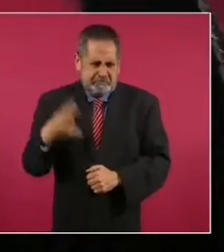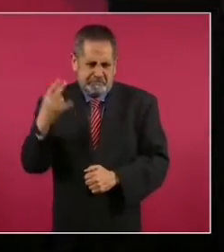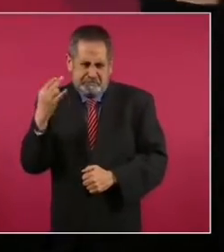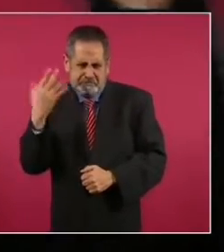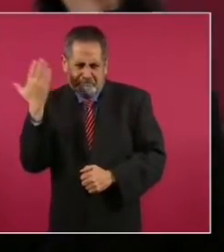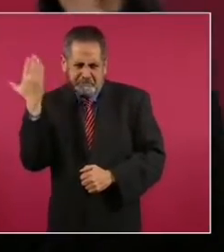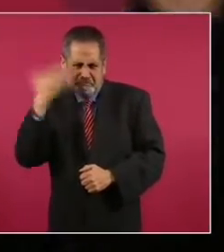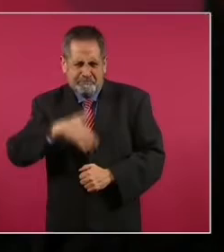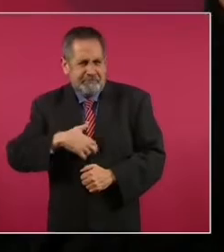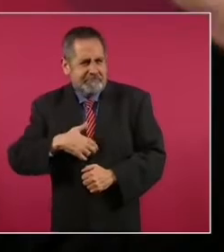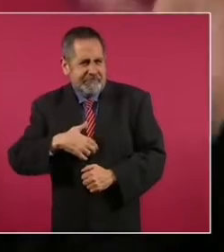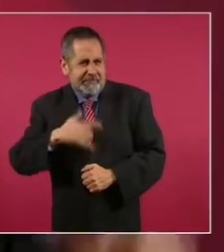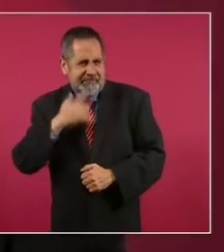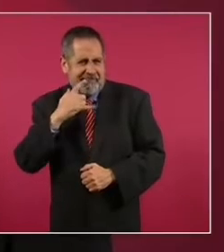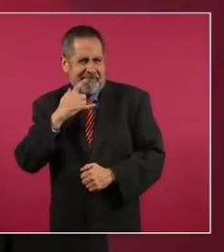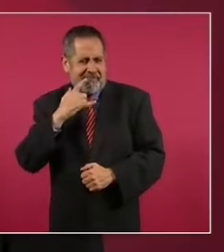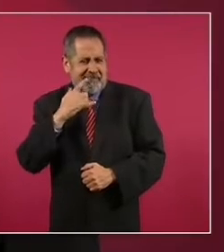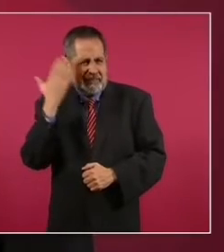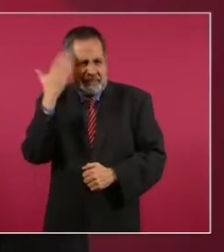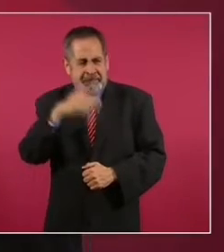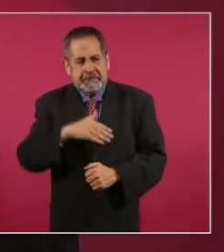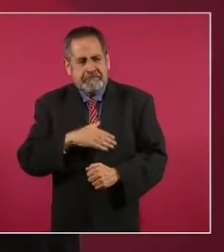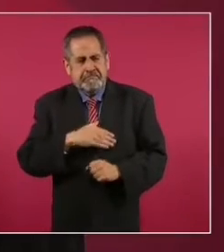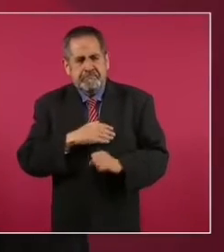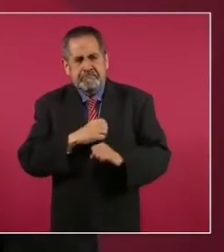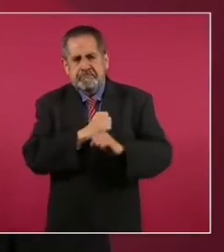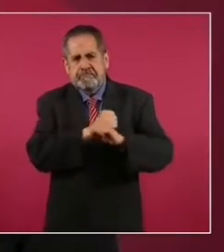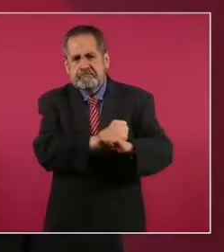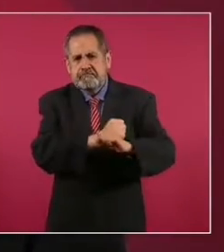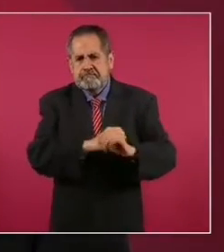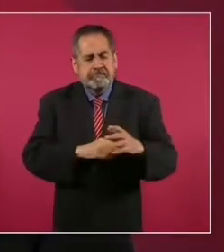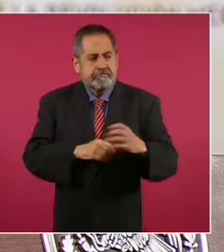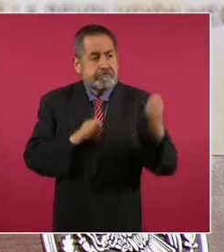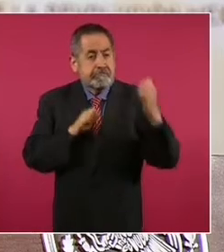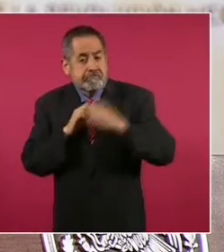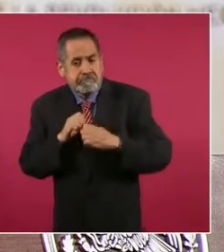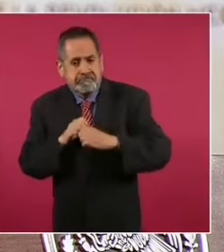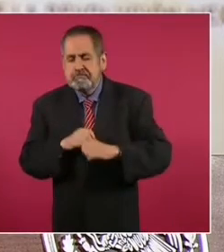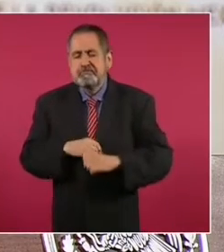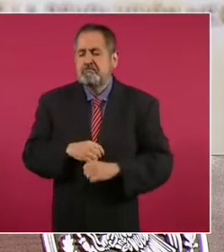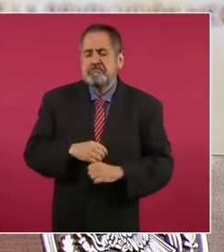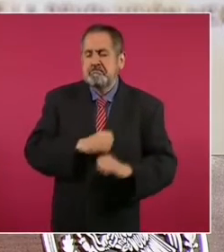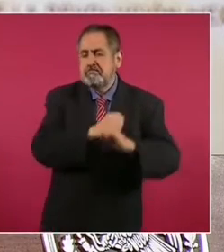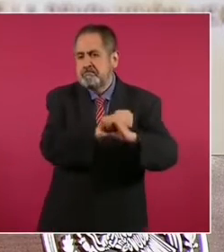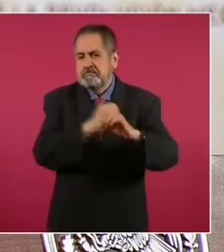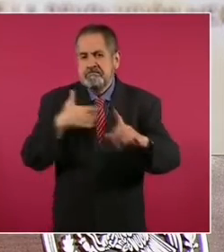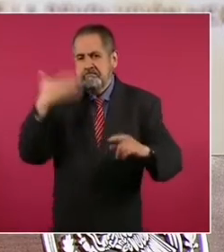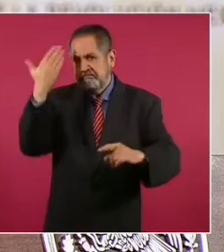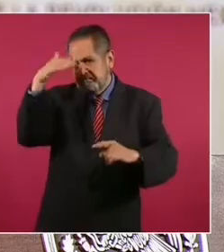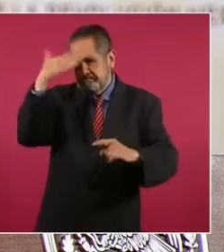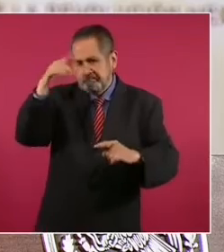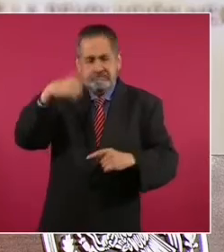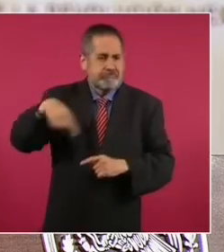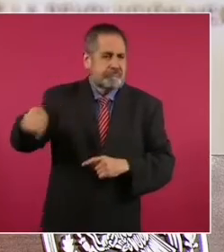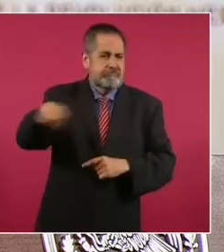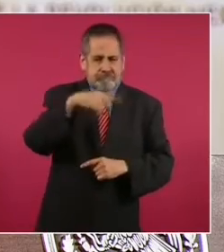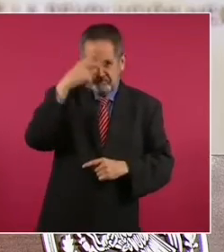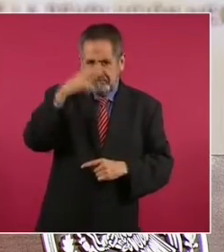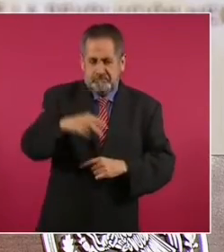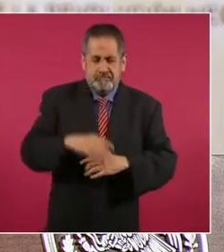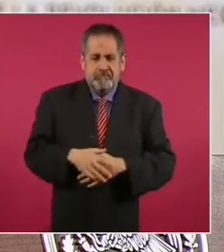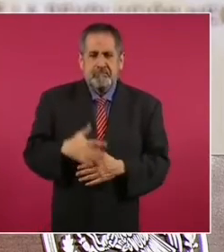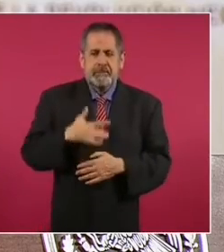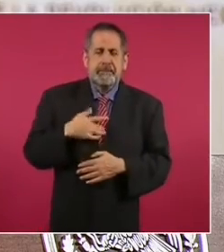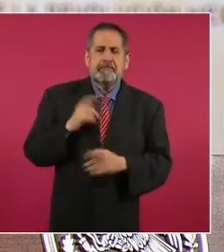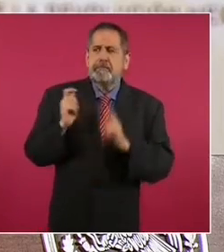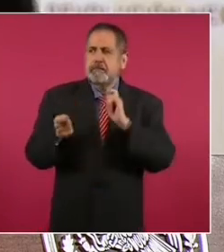está más avispado que nunca y siempre ha estado